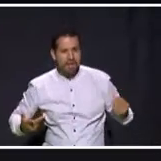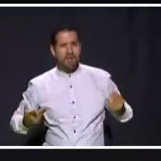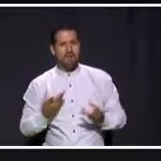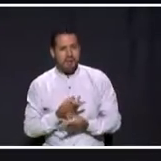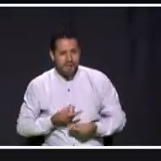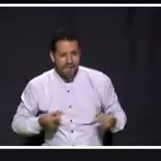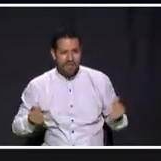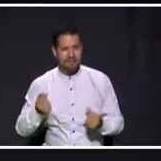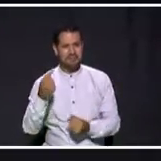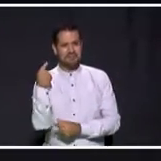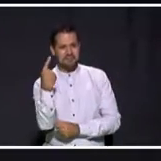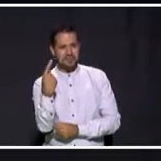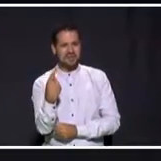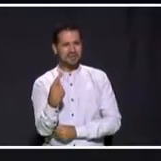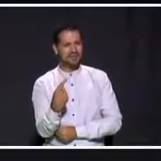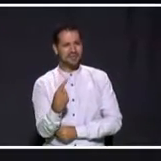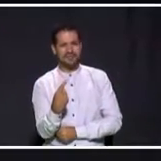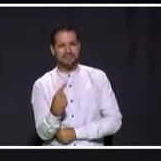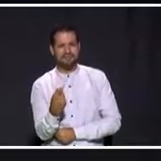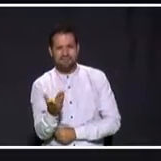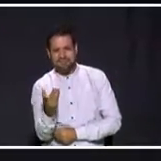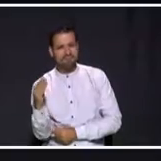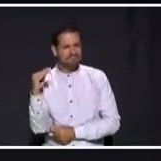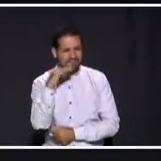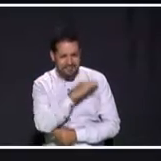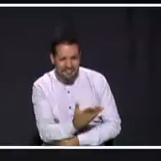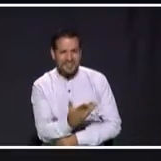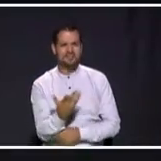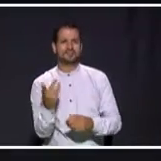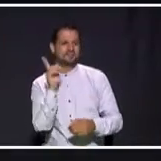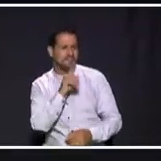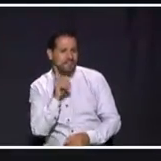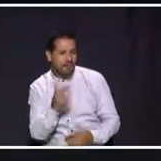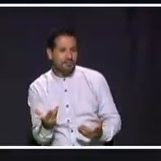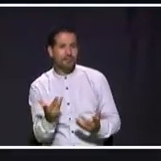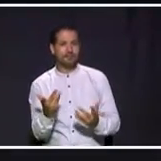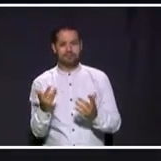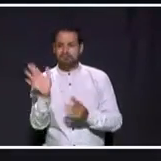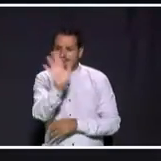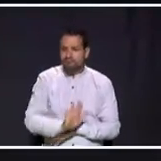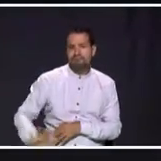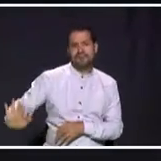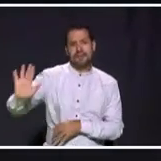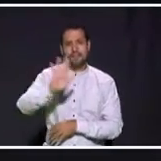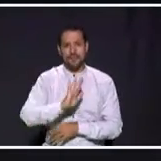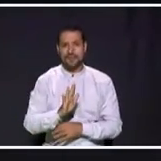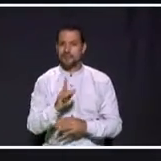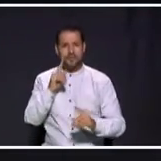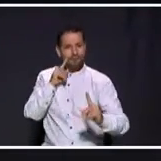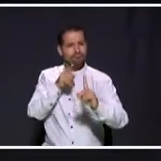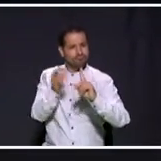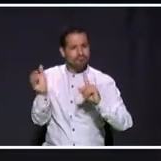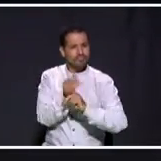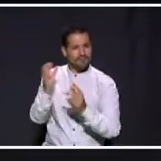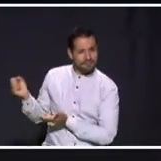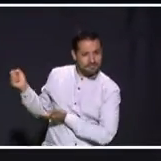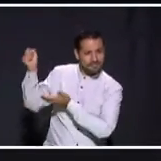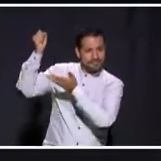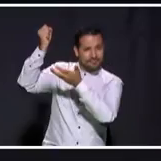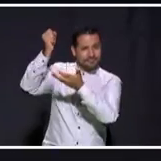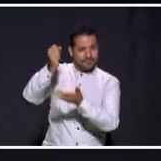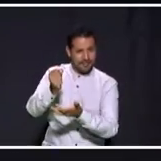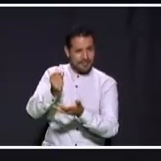politiquería le ha llegado a las personas haciendo eficiente este departamento y llegando a quien hay que llegarle con los recursos públicos donde